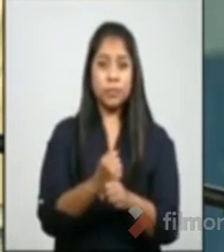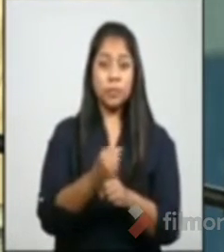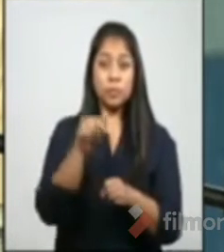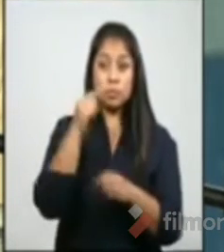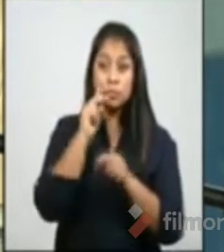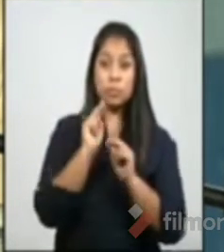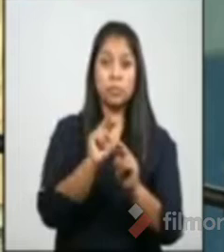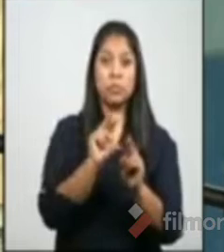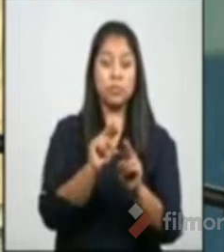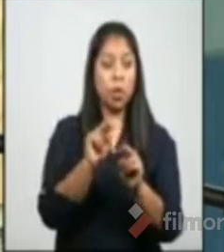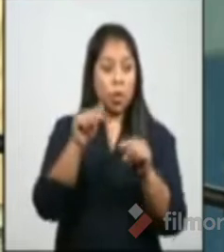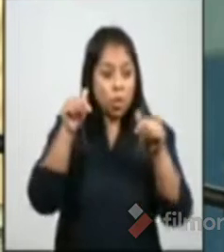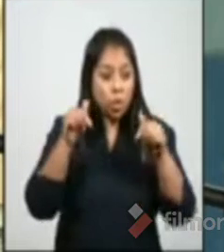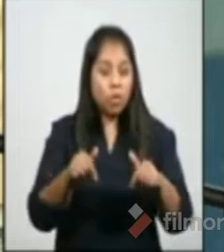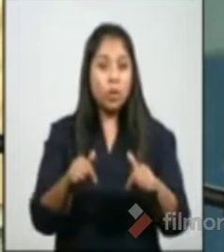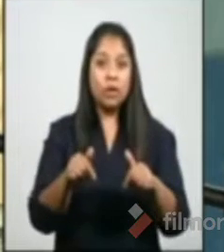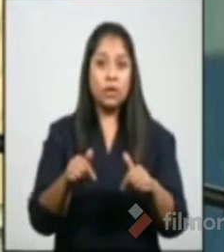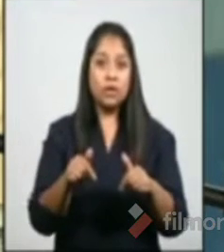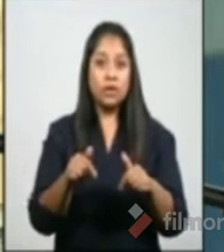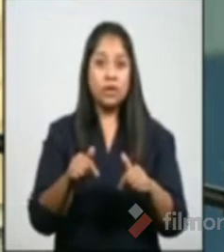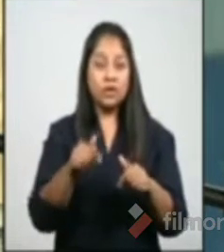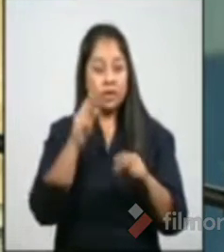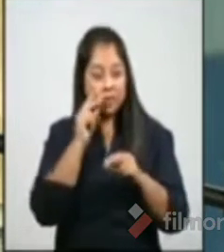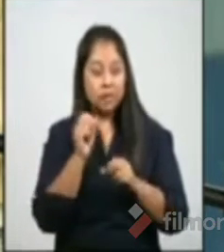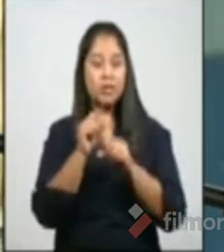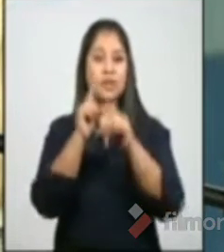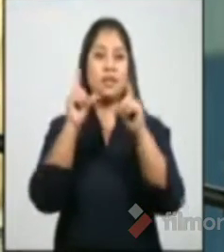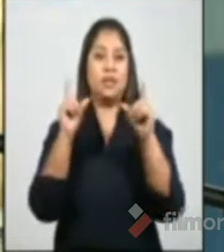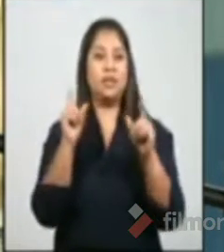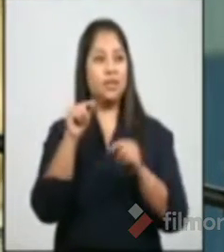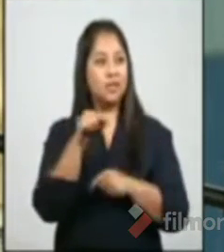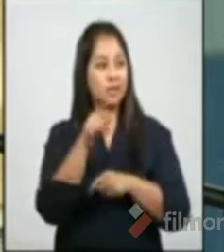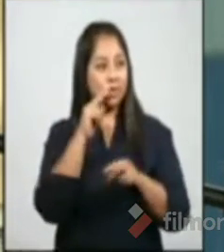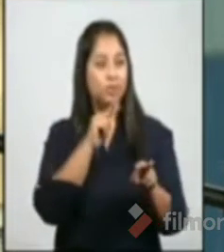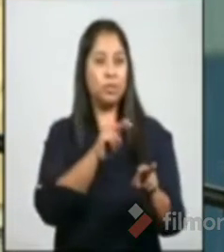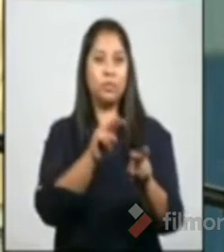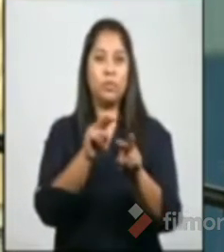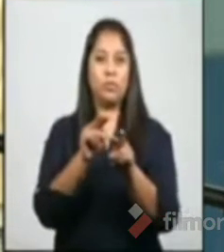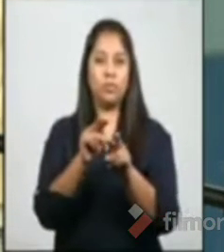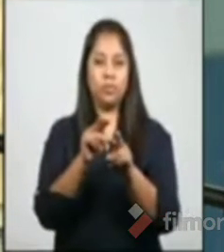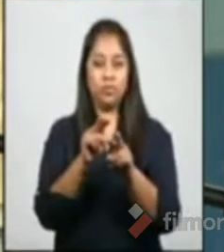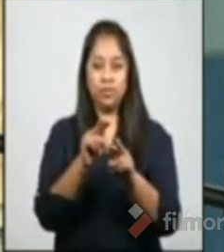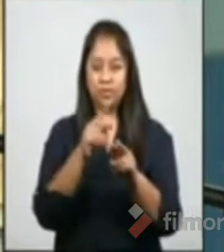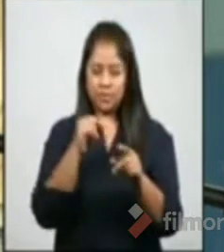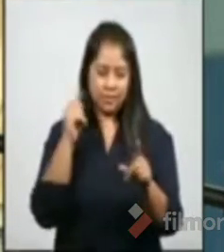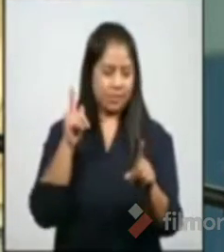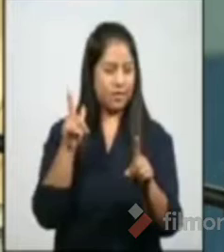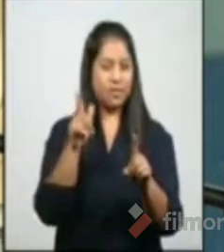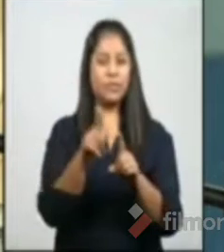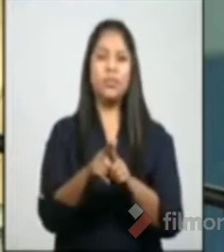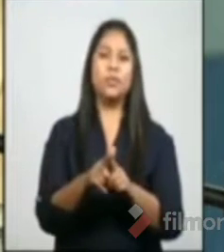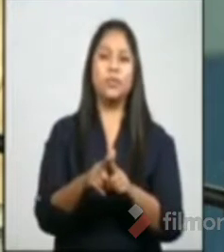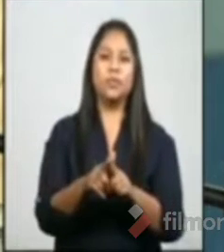ver hoy ese despertar de un logro